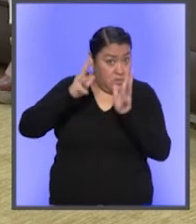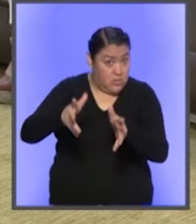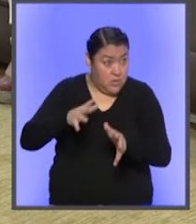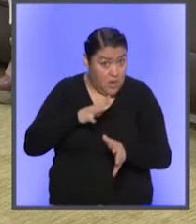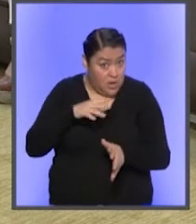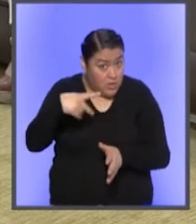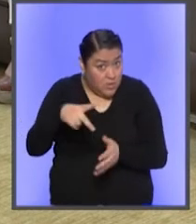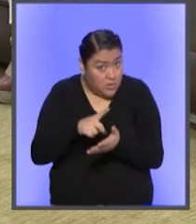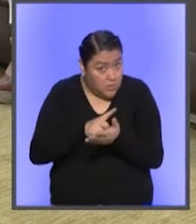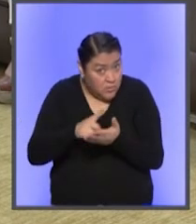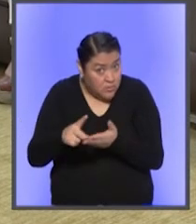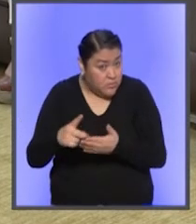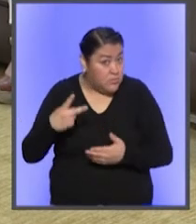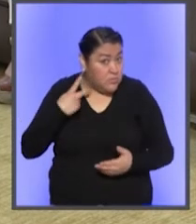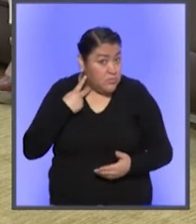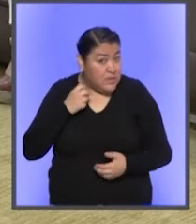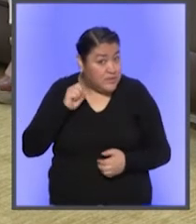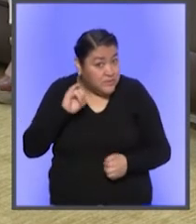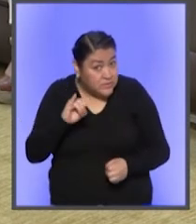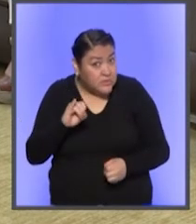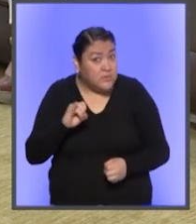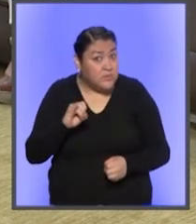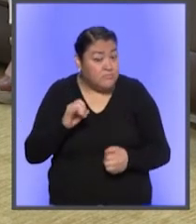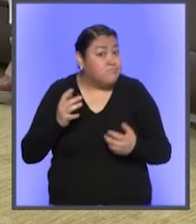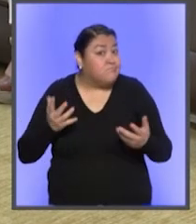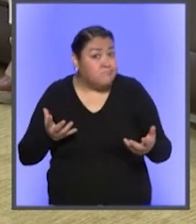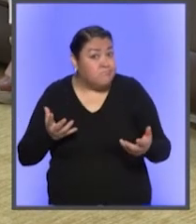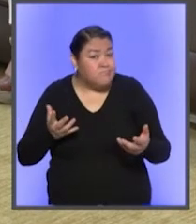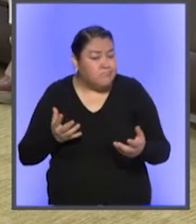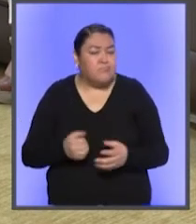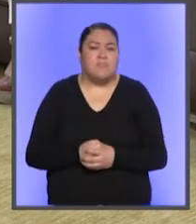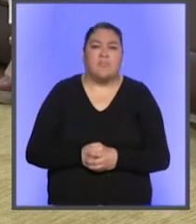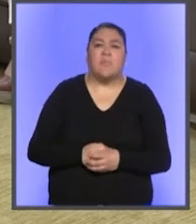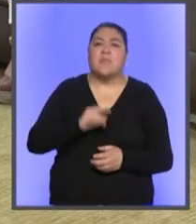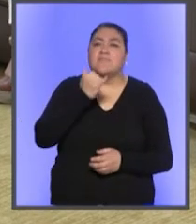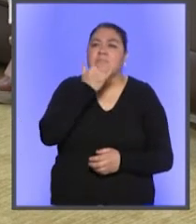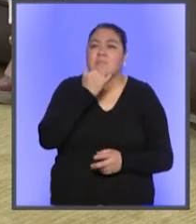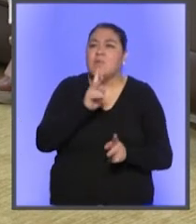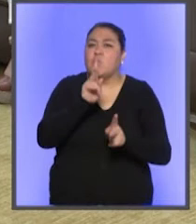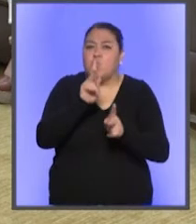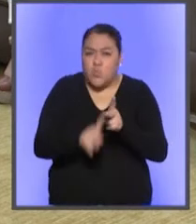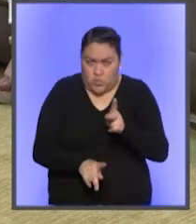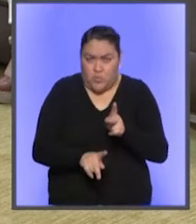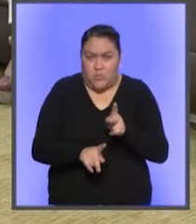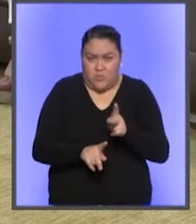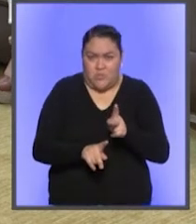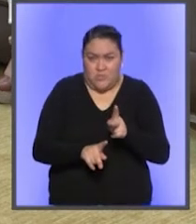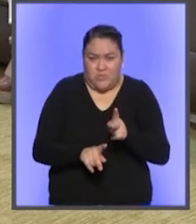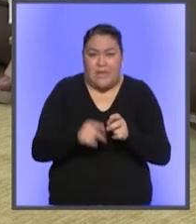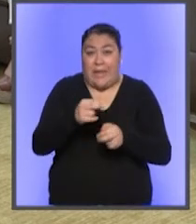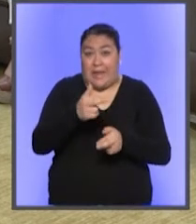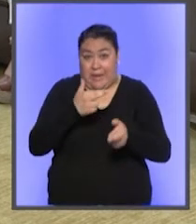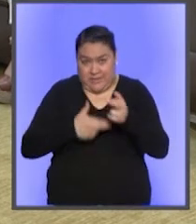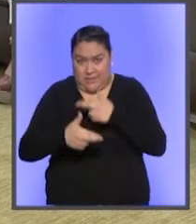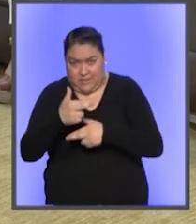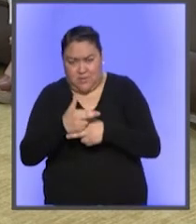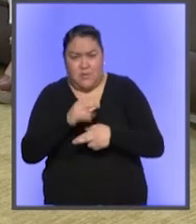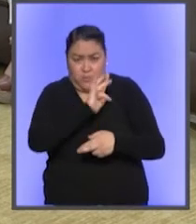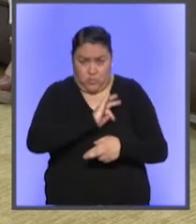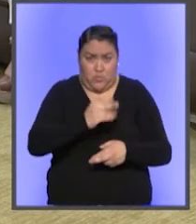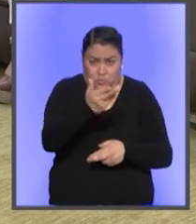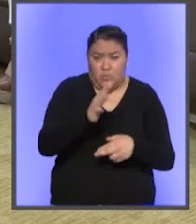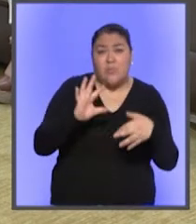sus derechos político electorales pero vamos a ir a un corte magistrada y este al regreso